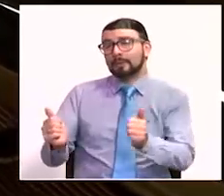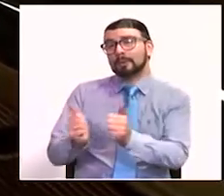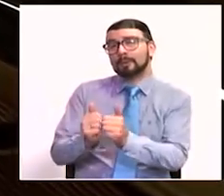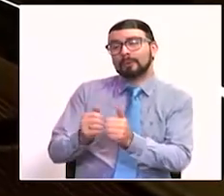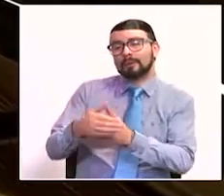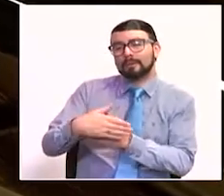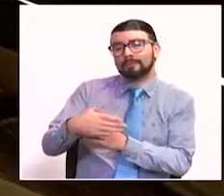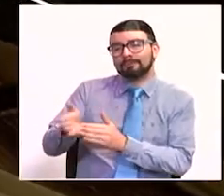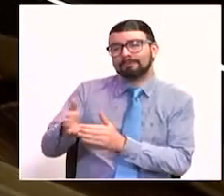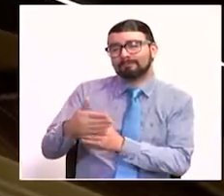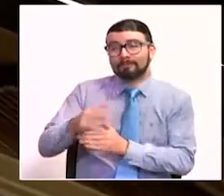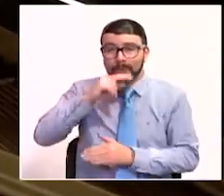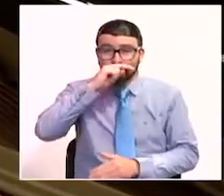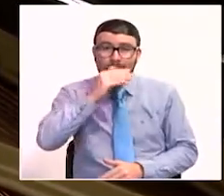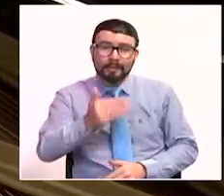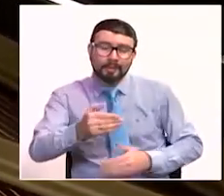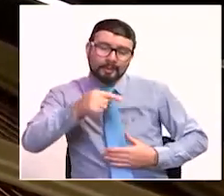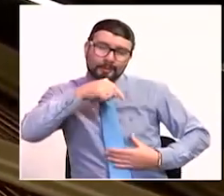niño del alma,